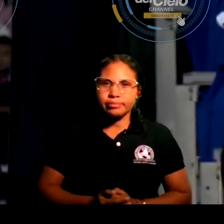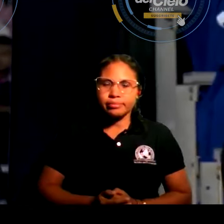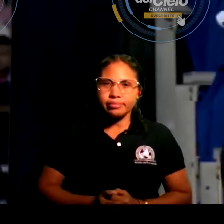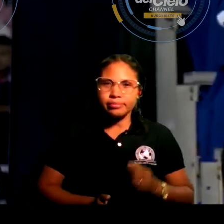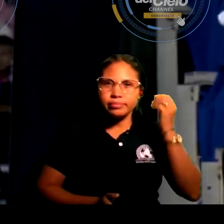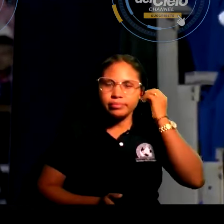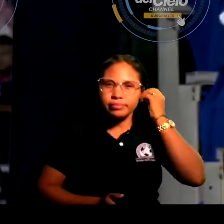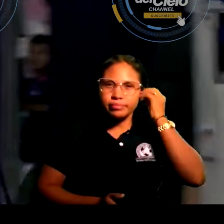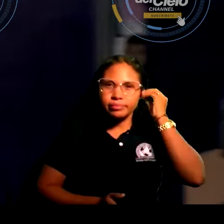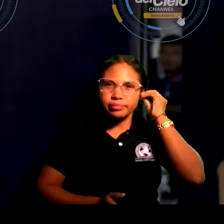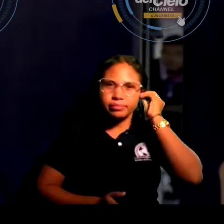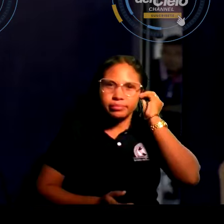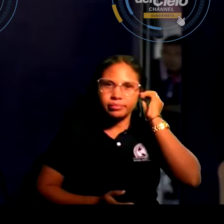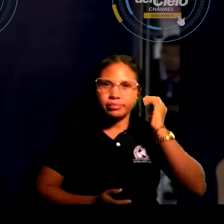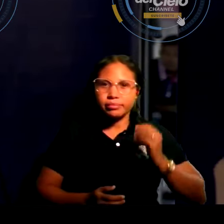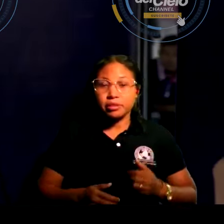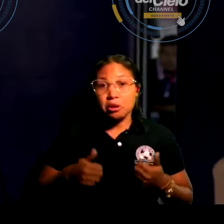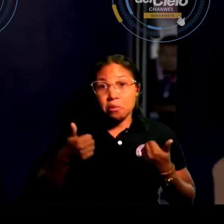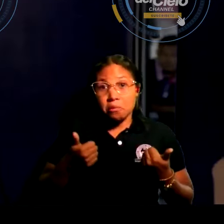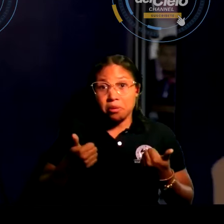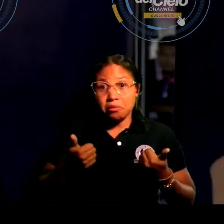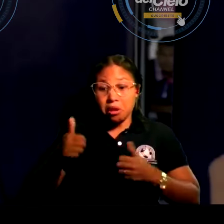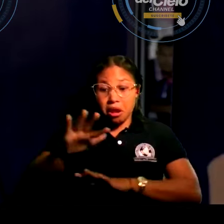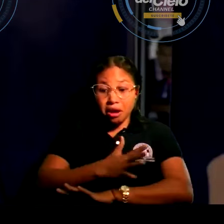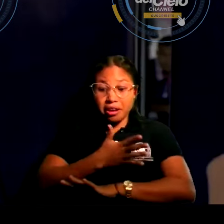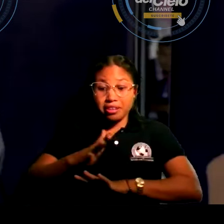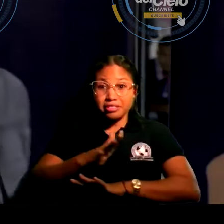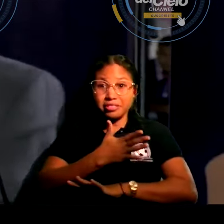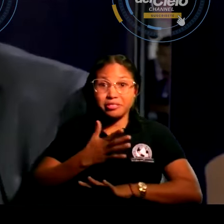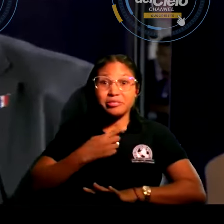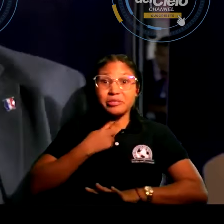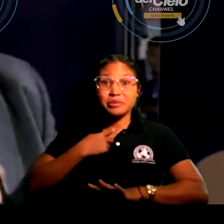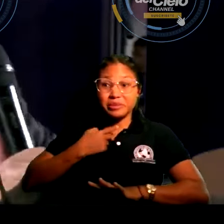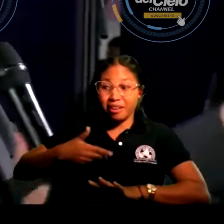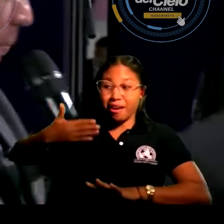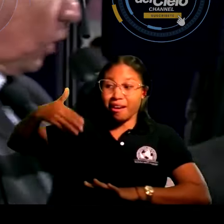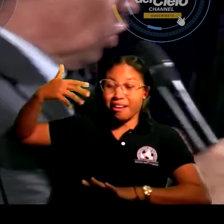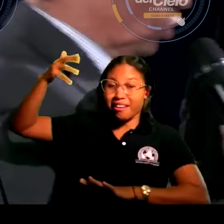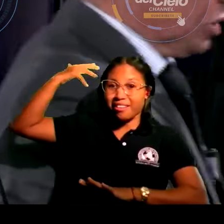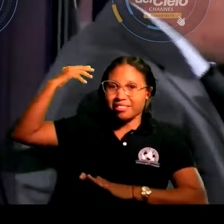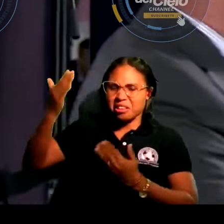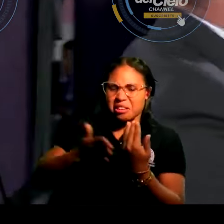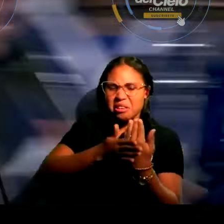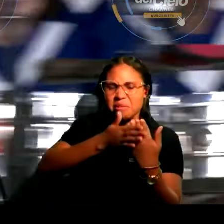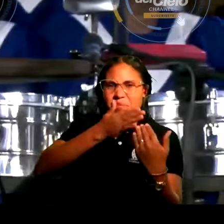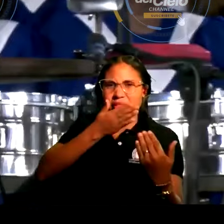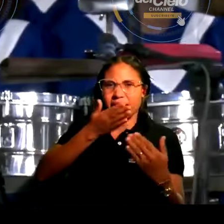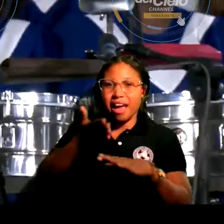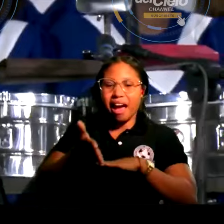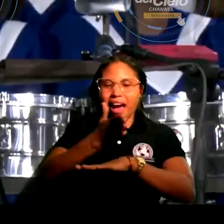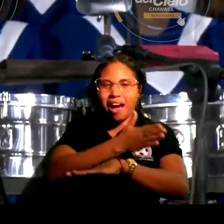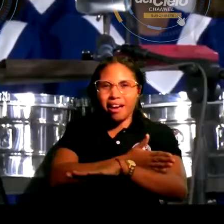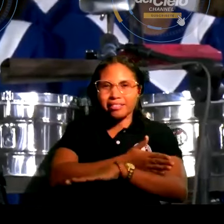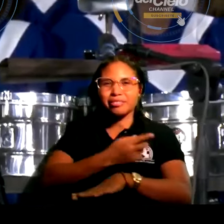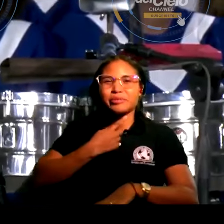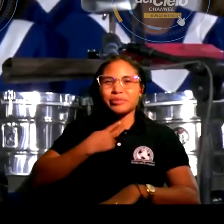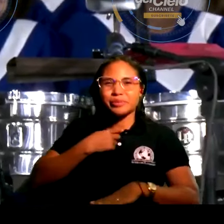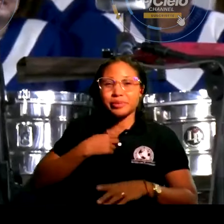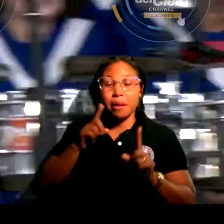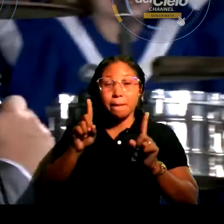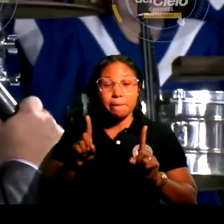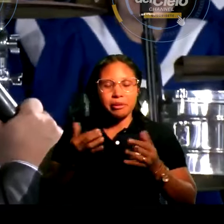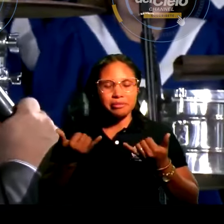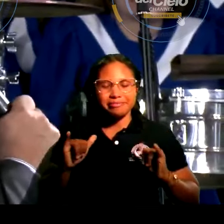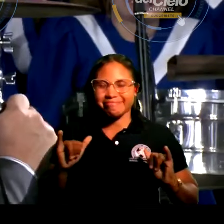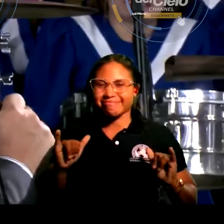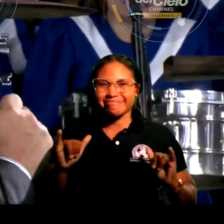Nos pueden colocar la canción que nos gustaba antes. Nos pueden invitar a lo que antes nos gustaba, pero ya no